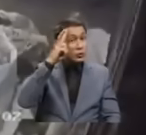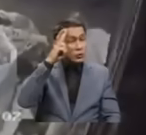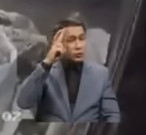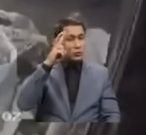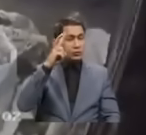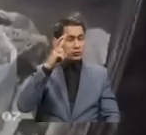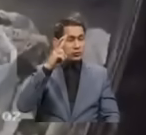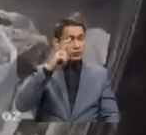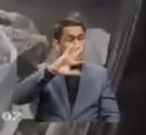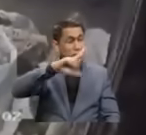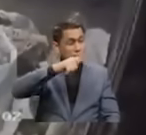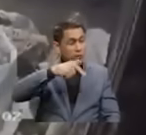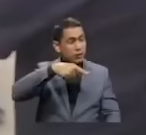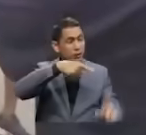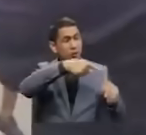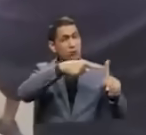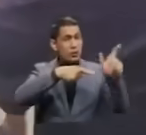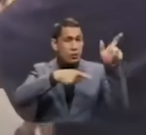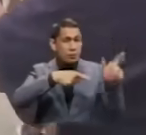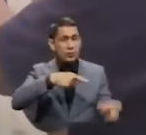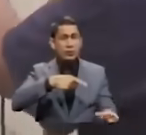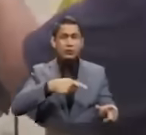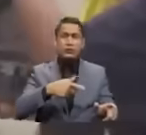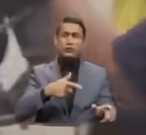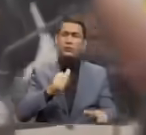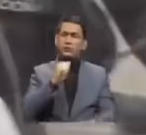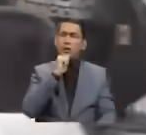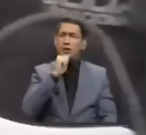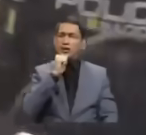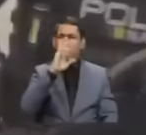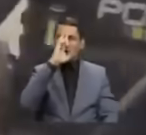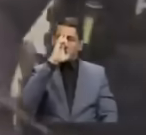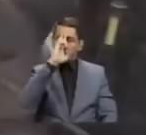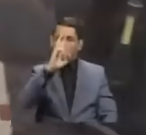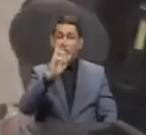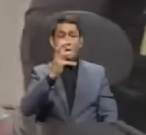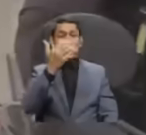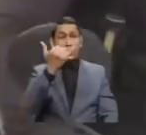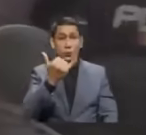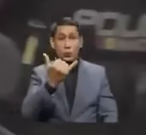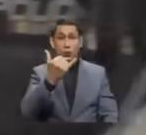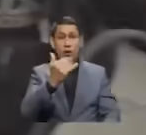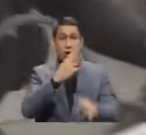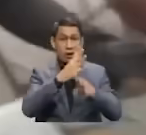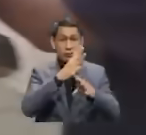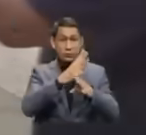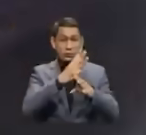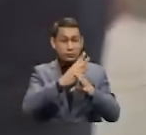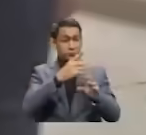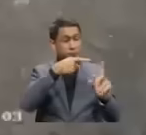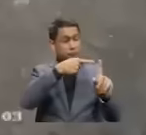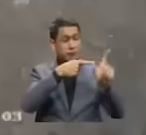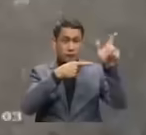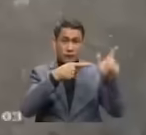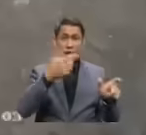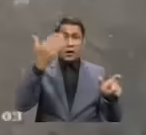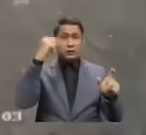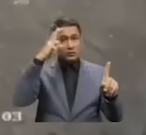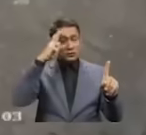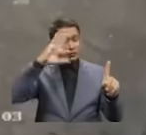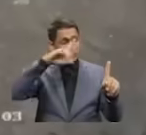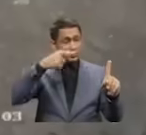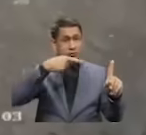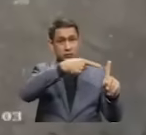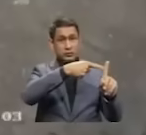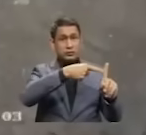Pero qué barbaridad, la gente no respeta absolutamente nada. Hoy tenemos declaraciones de la víctima y obviamente de la gente que ayudó a